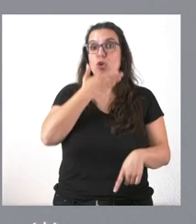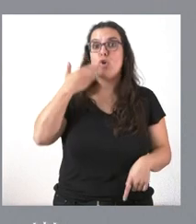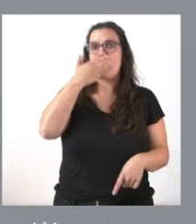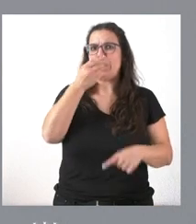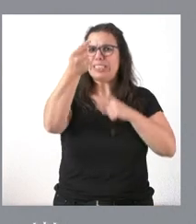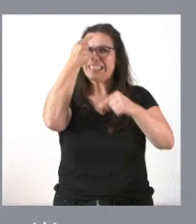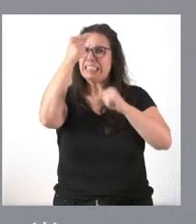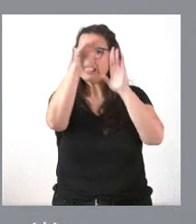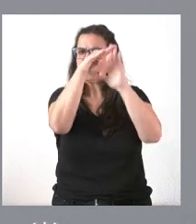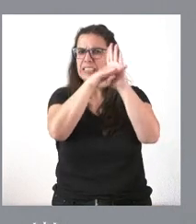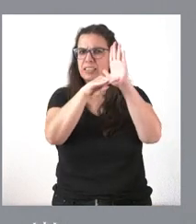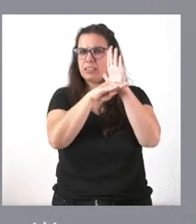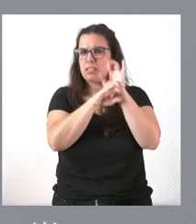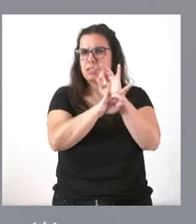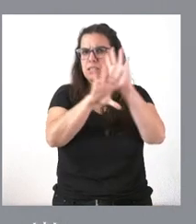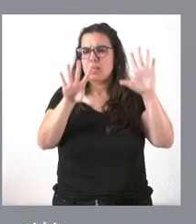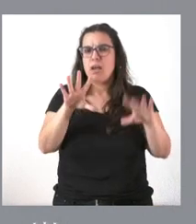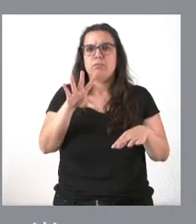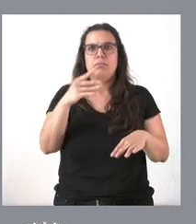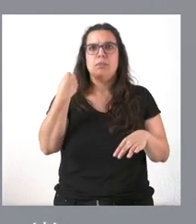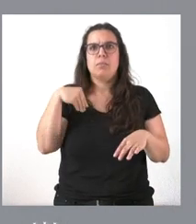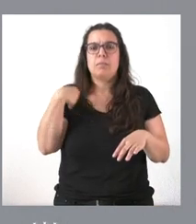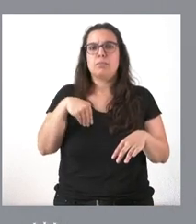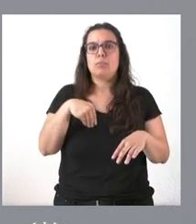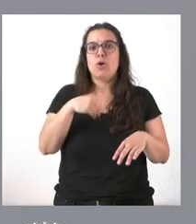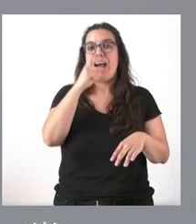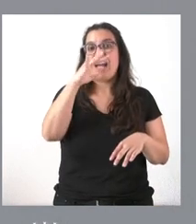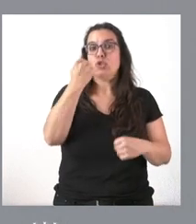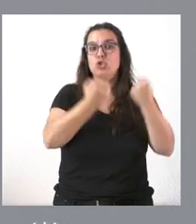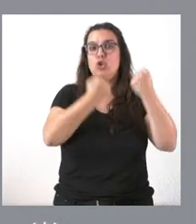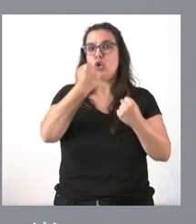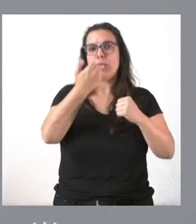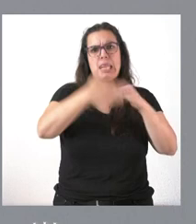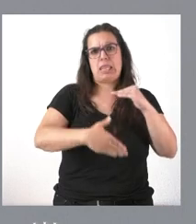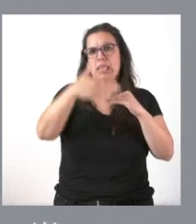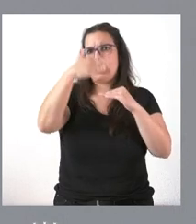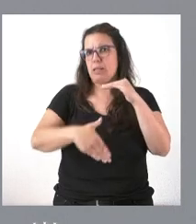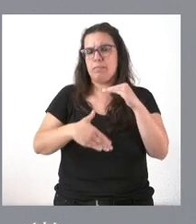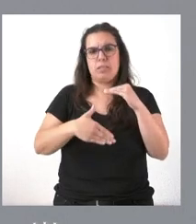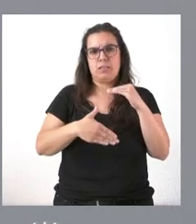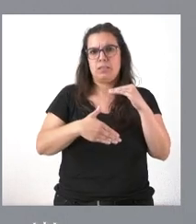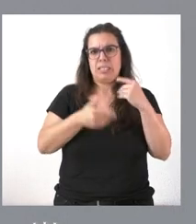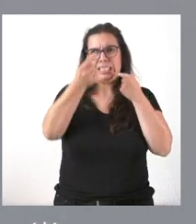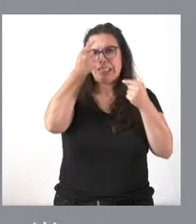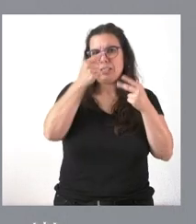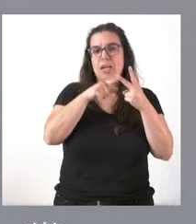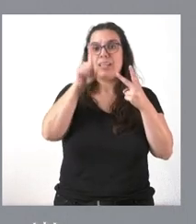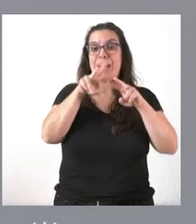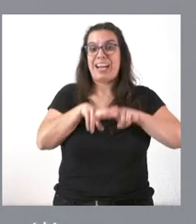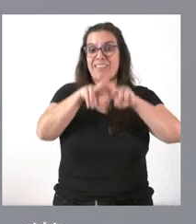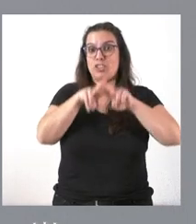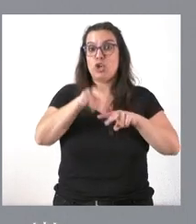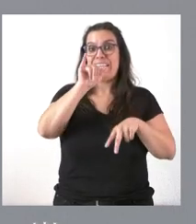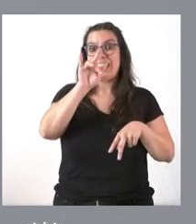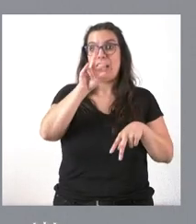rigurosa el tiempo máximo de vejez que puede tener un vehículo es muy limitado y las condiciones de revisión de las